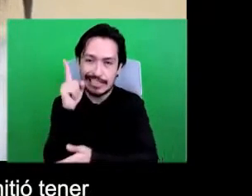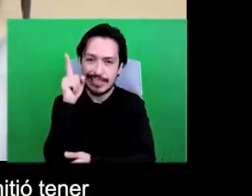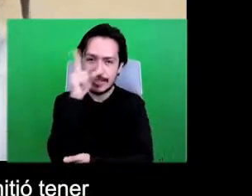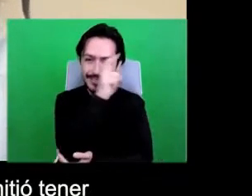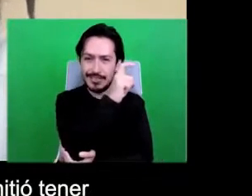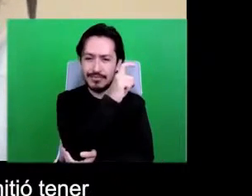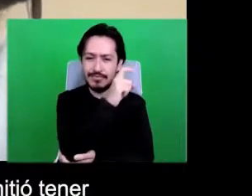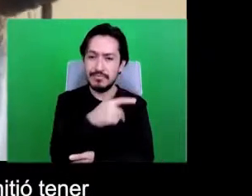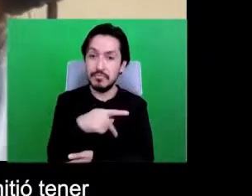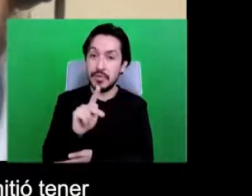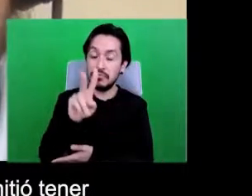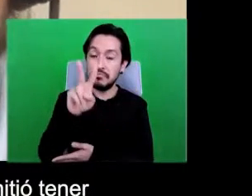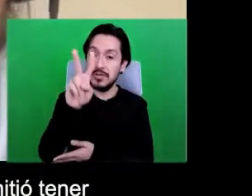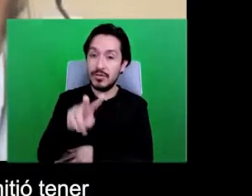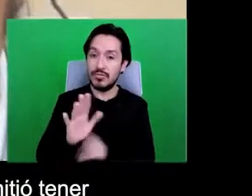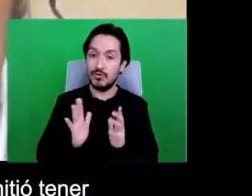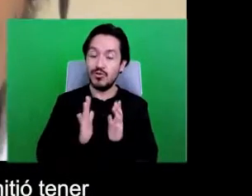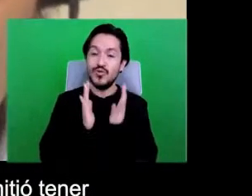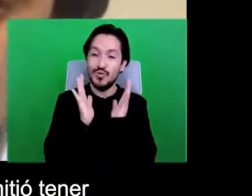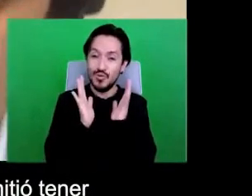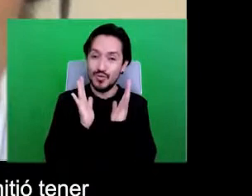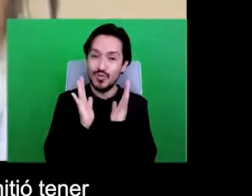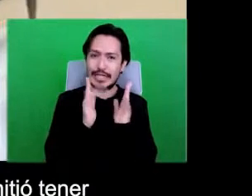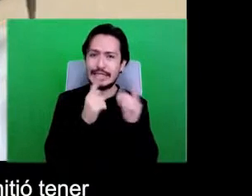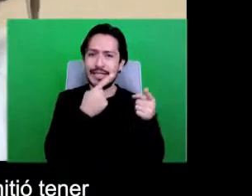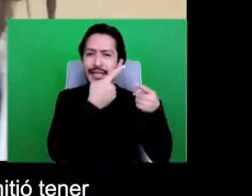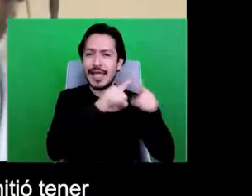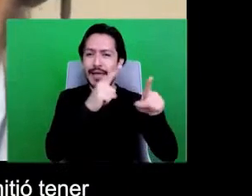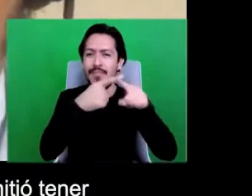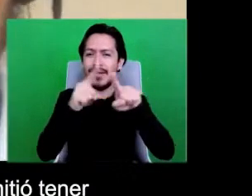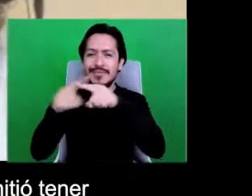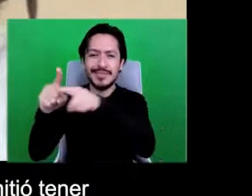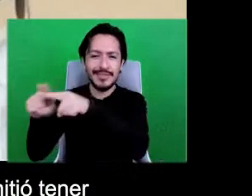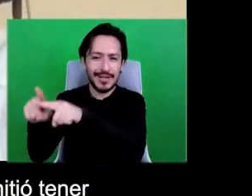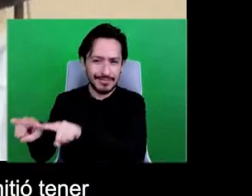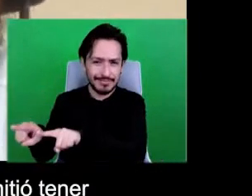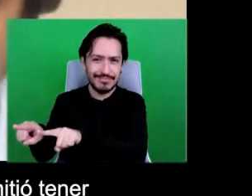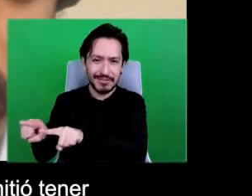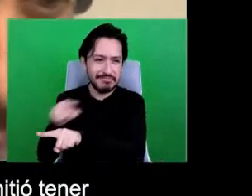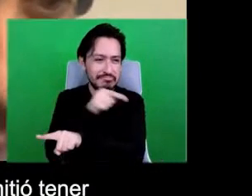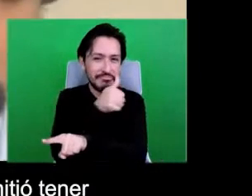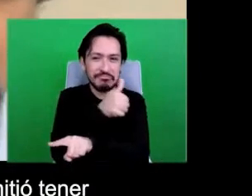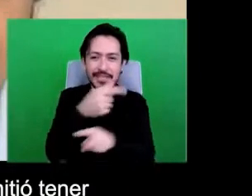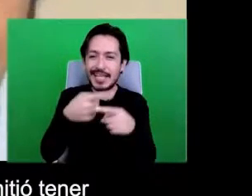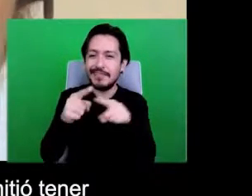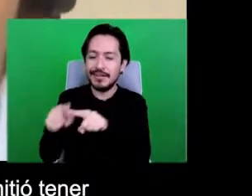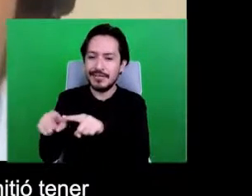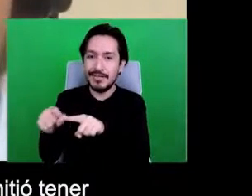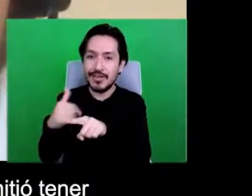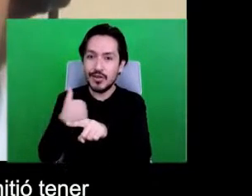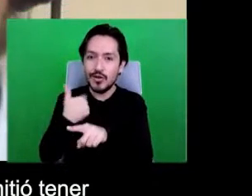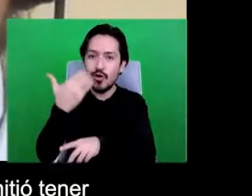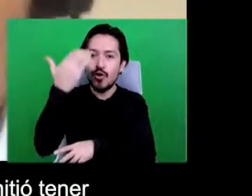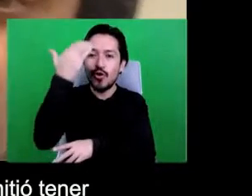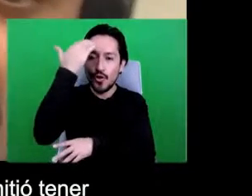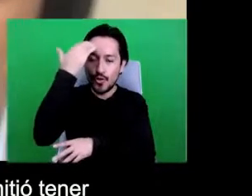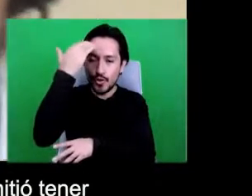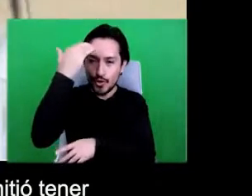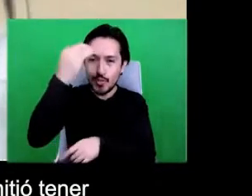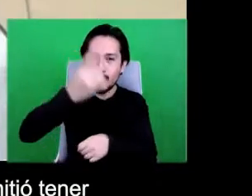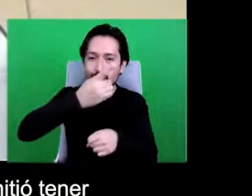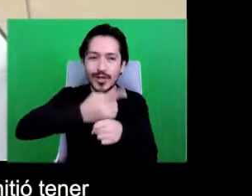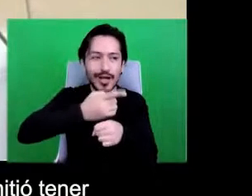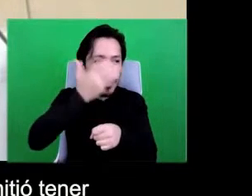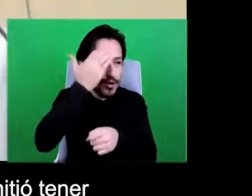había diversidad y eso me permitió tener oportunidad de conocer otras formas de